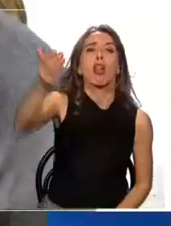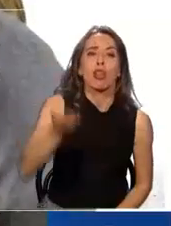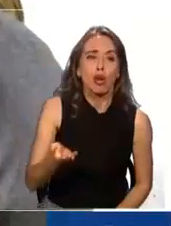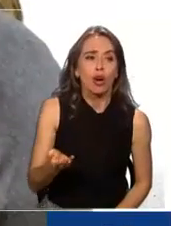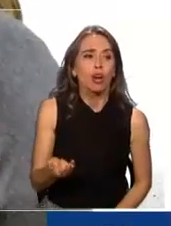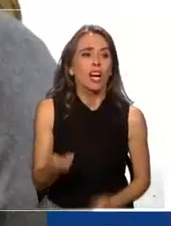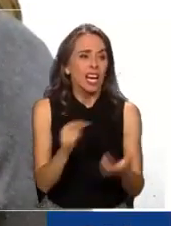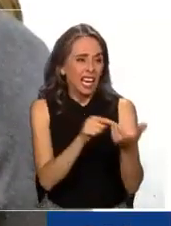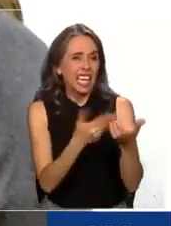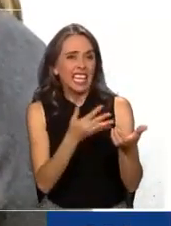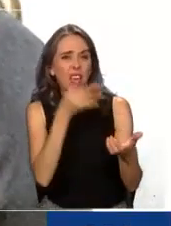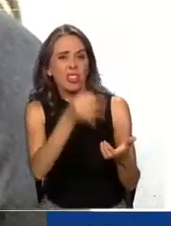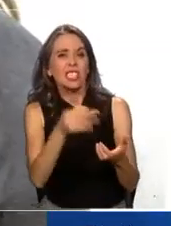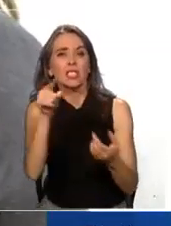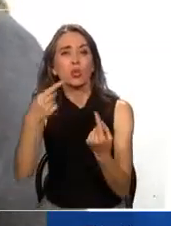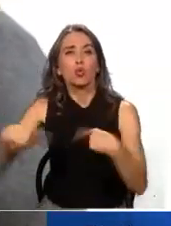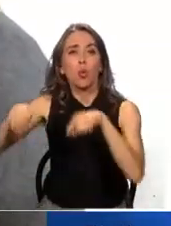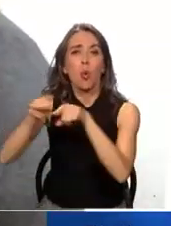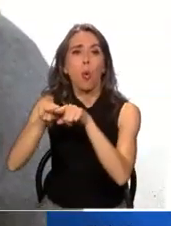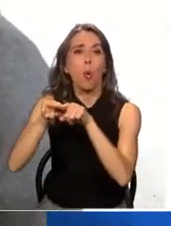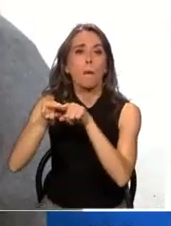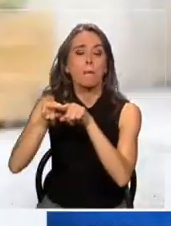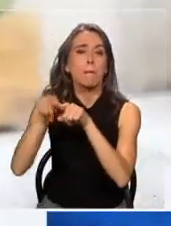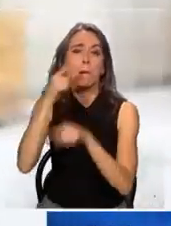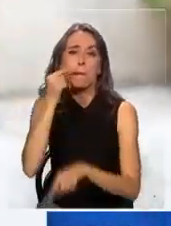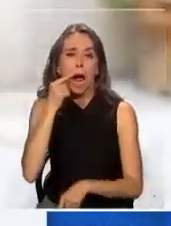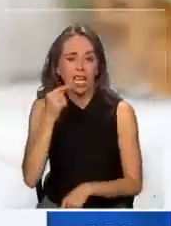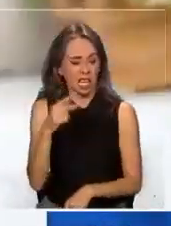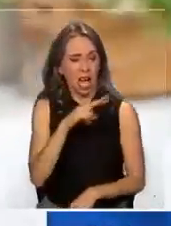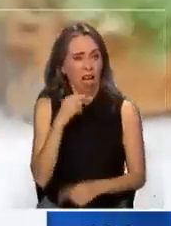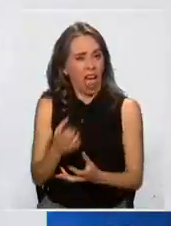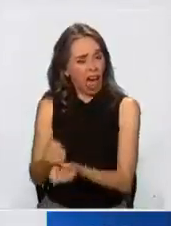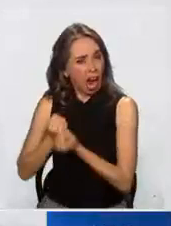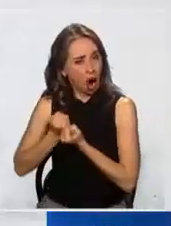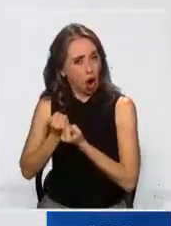¿Y qué te dice tu pareja? ¡Qué egoísta!